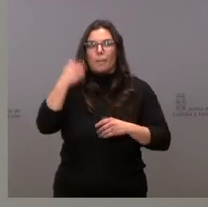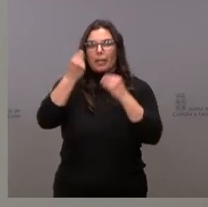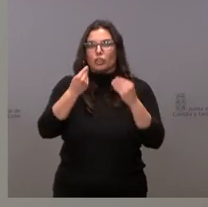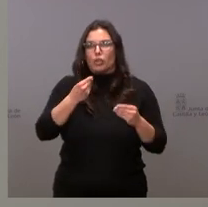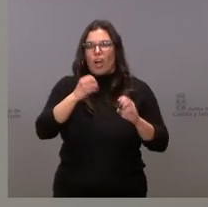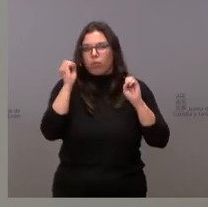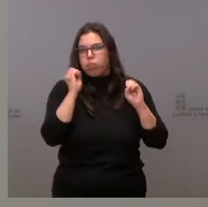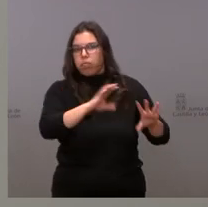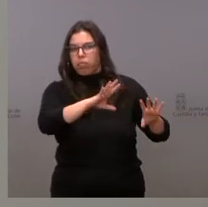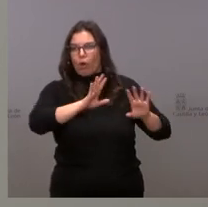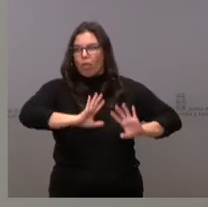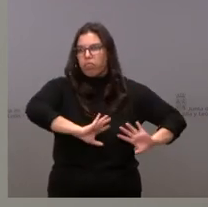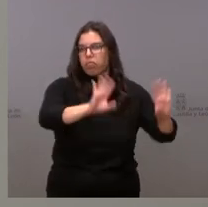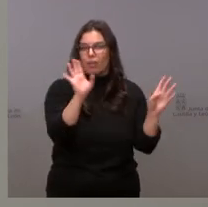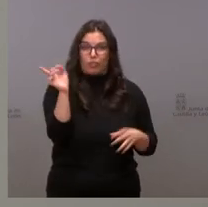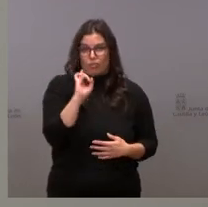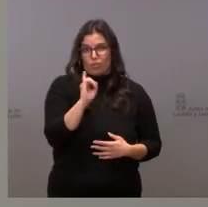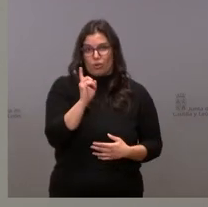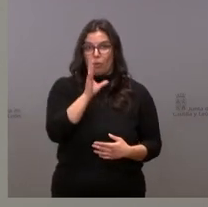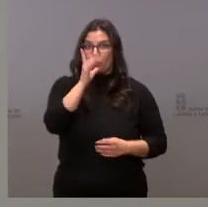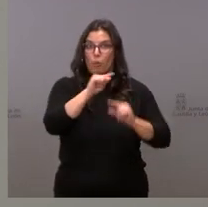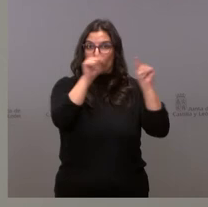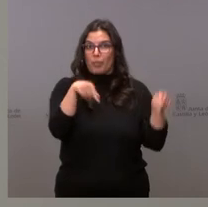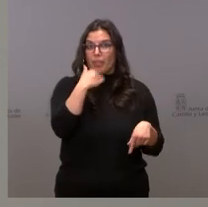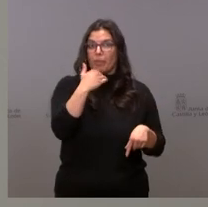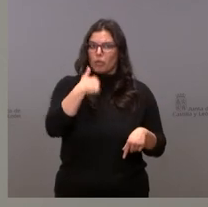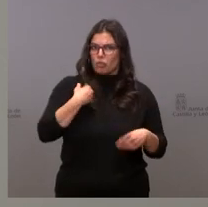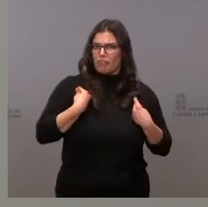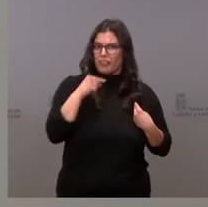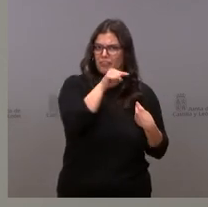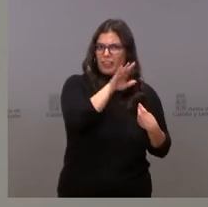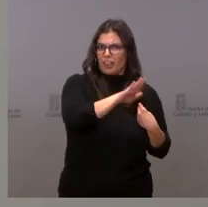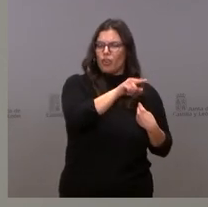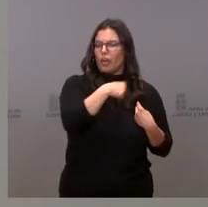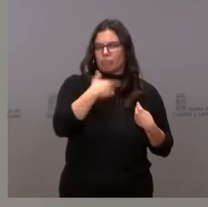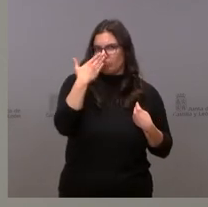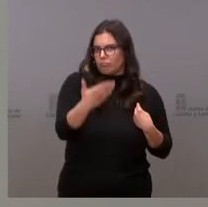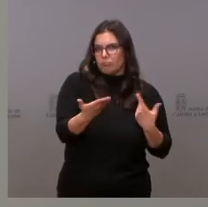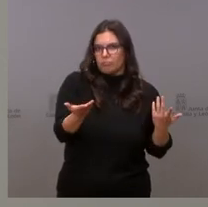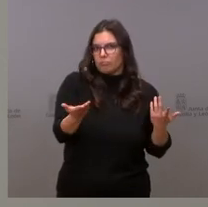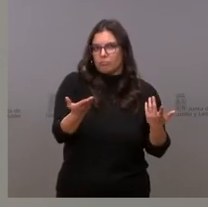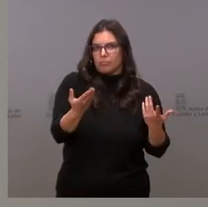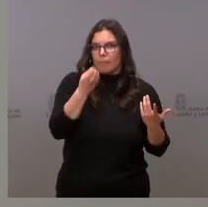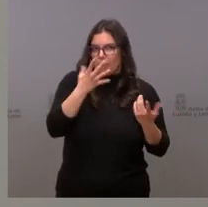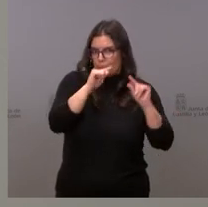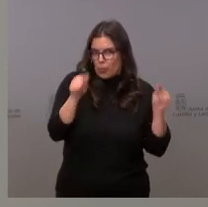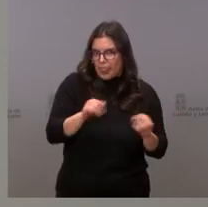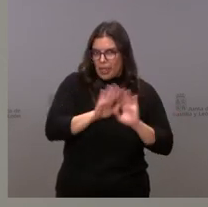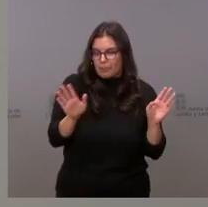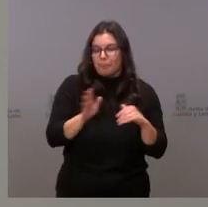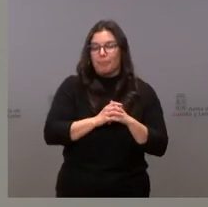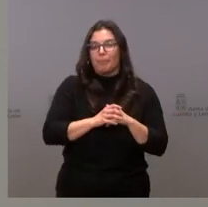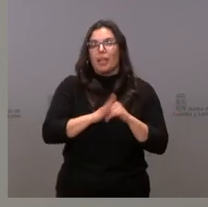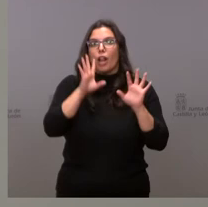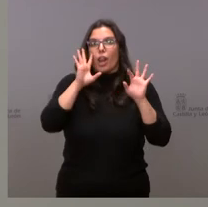abandonar la provincia de zamora que por sí mismo es una provincia de la que yo he recibido y verdaderamente pues es una buena provincia evidentemente